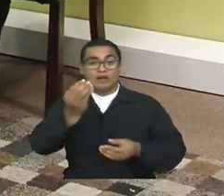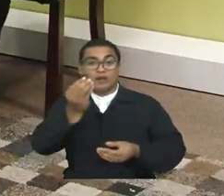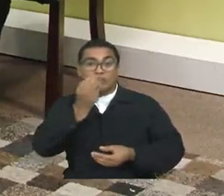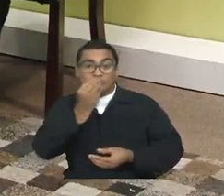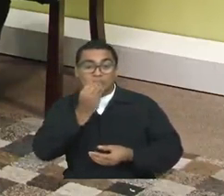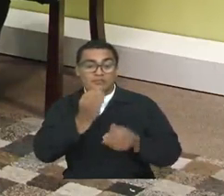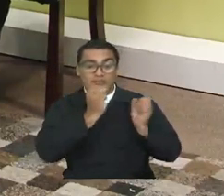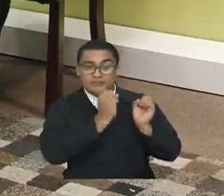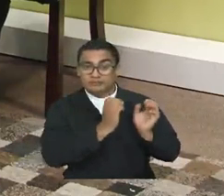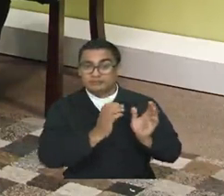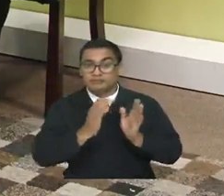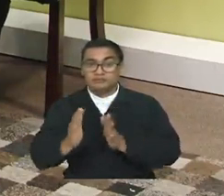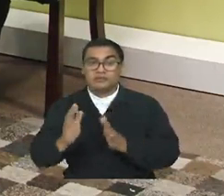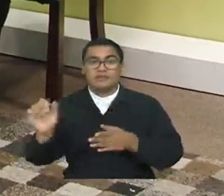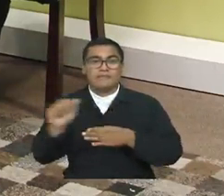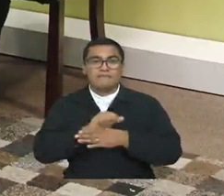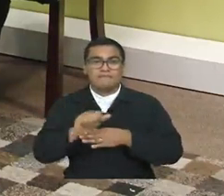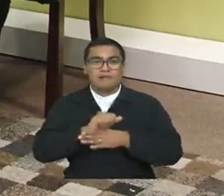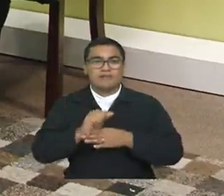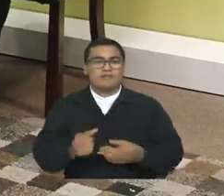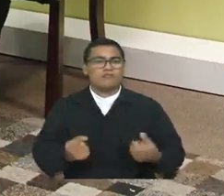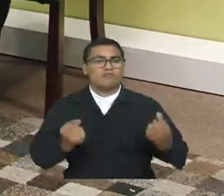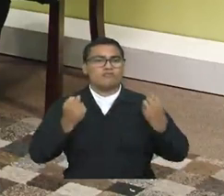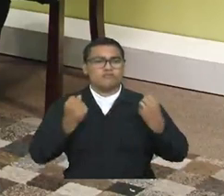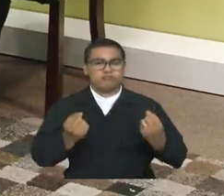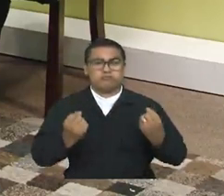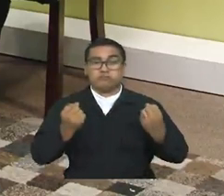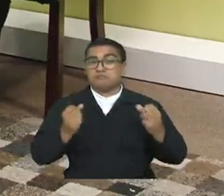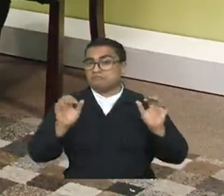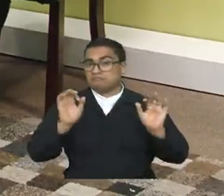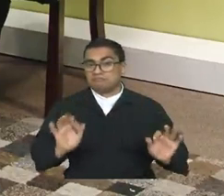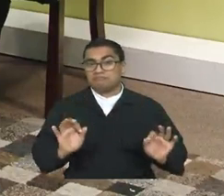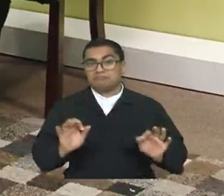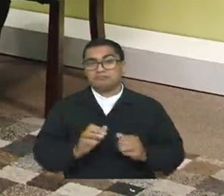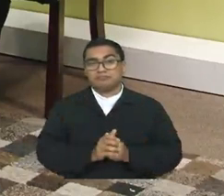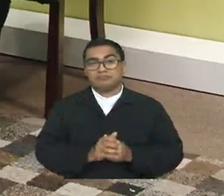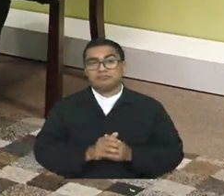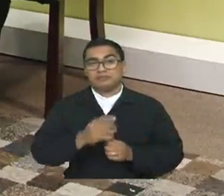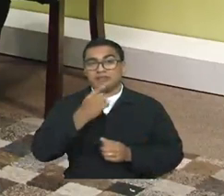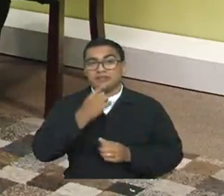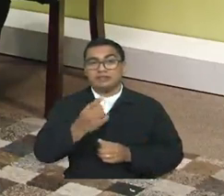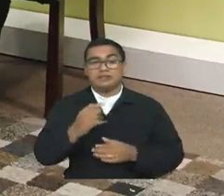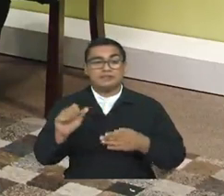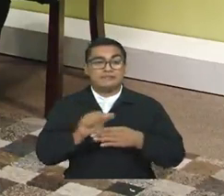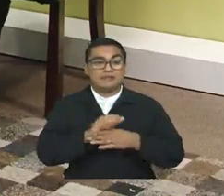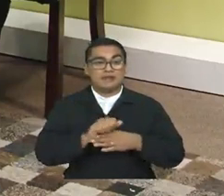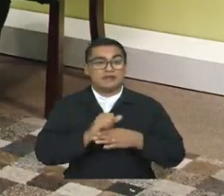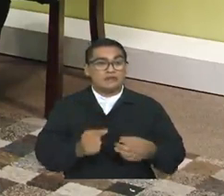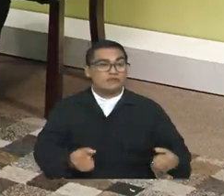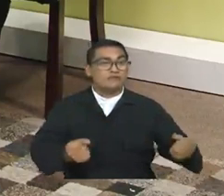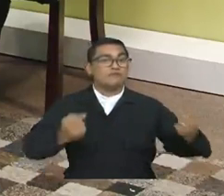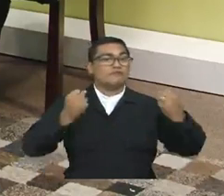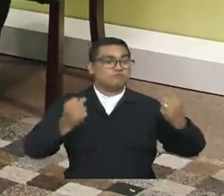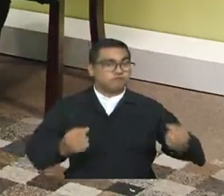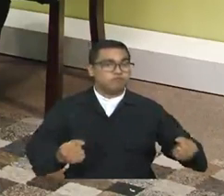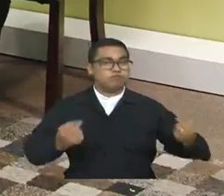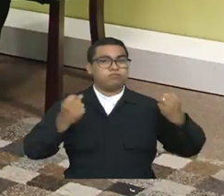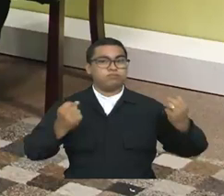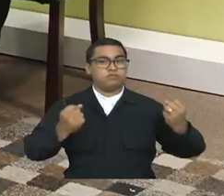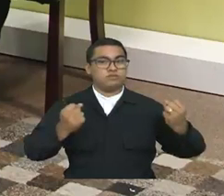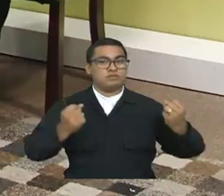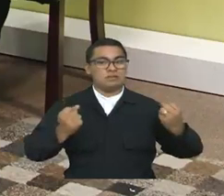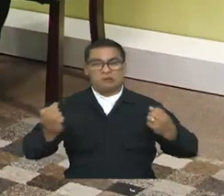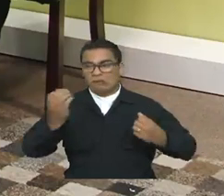acompañarla de un ejercicio físico, ¿no? Porque como decía, o sea, plantearnos el hecho de hacer ejercicio físico pero sigo comiendo inadecuadamente,